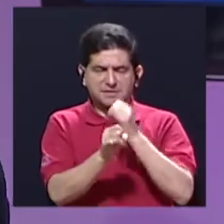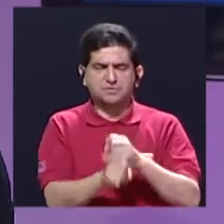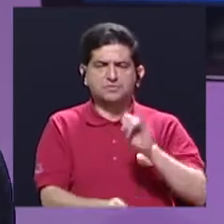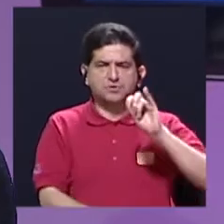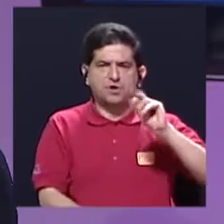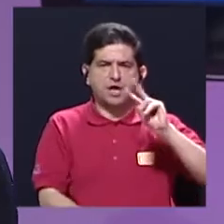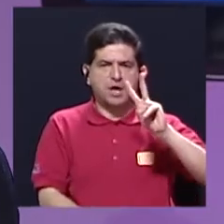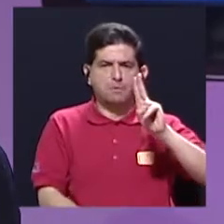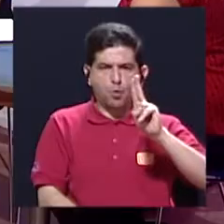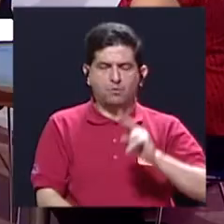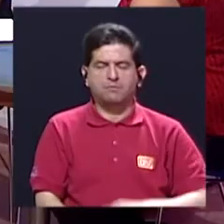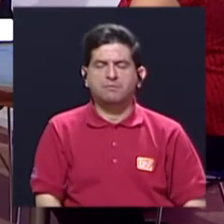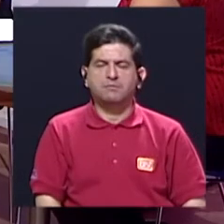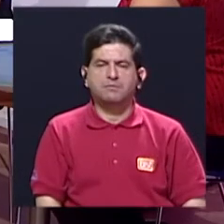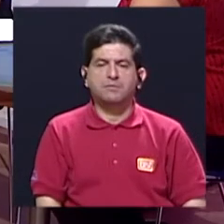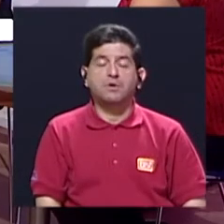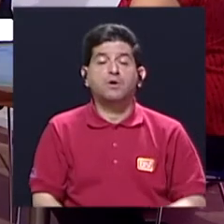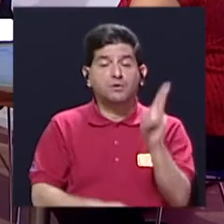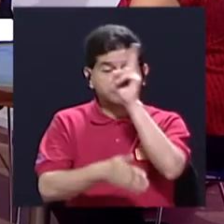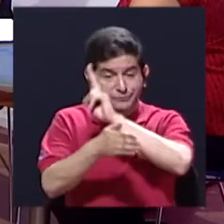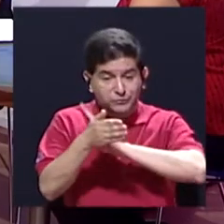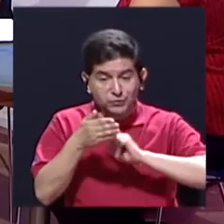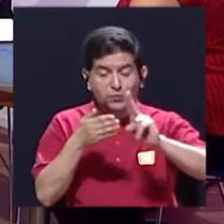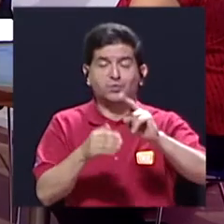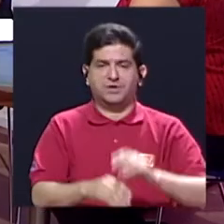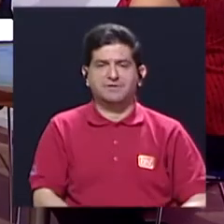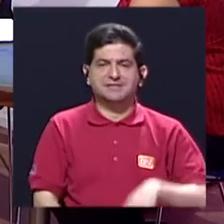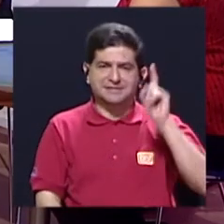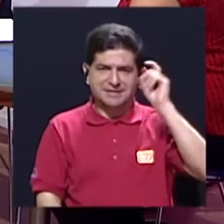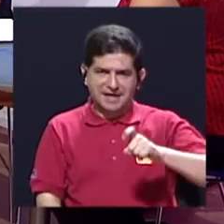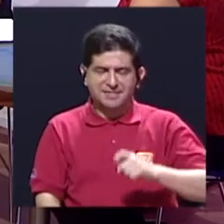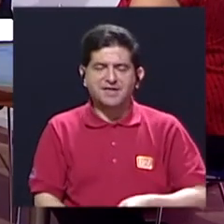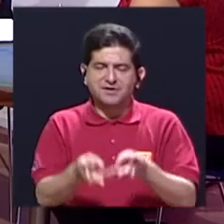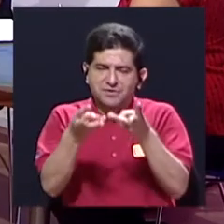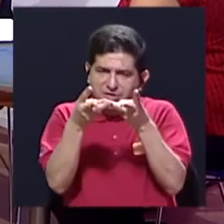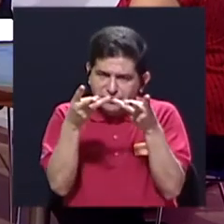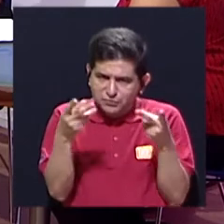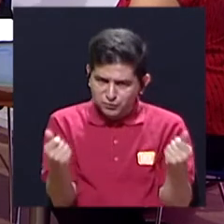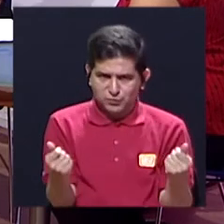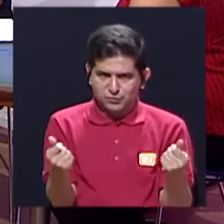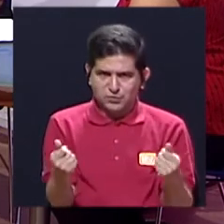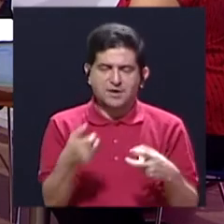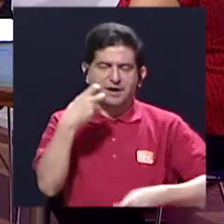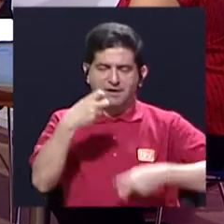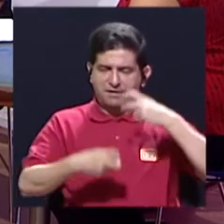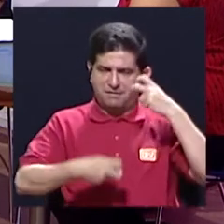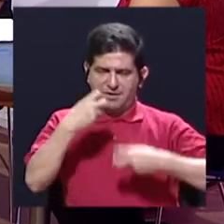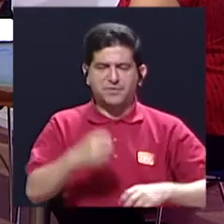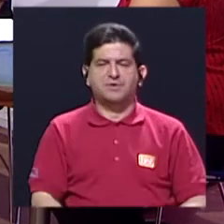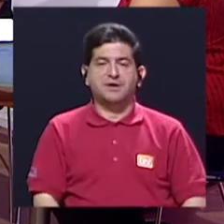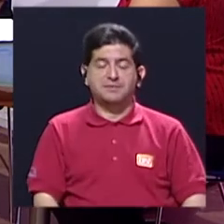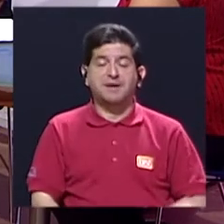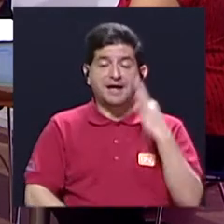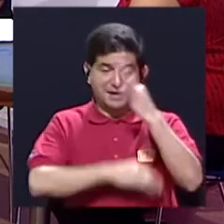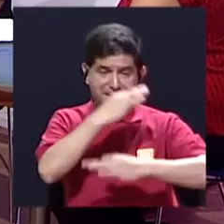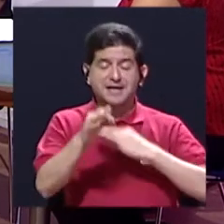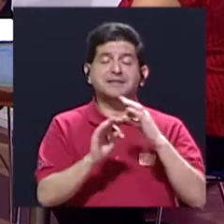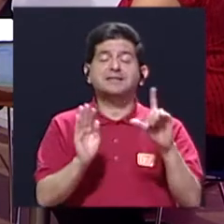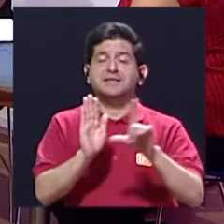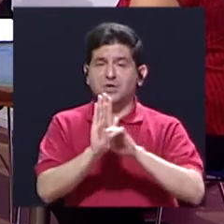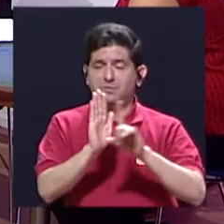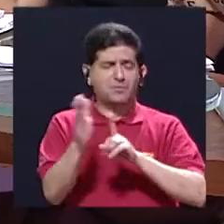INBU es que la universidad debe dilucidar este problema, porque es un problema legal,